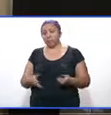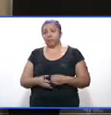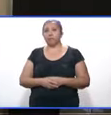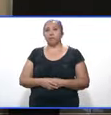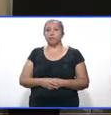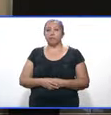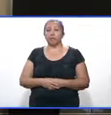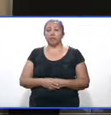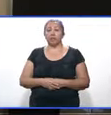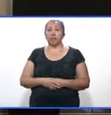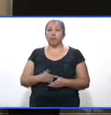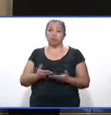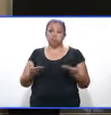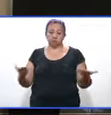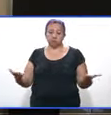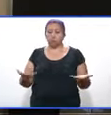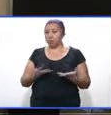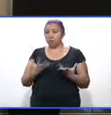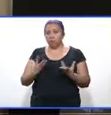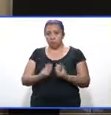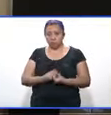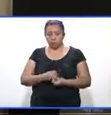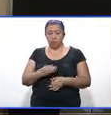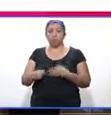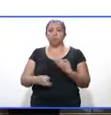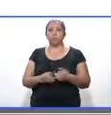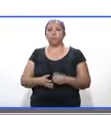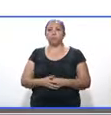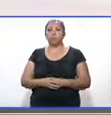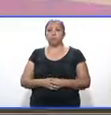presionando, sí. Organizados todos, podemos.